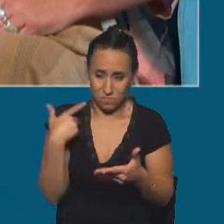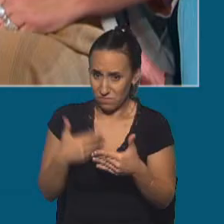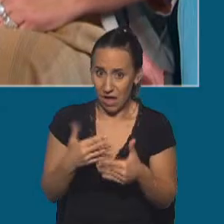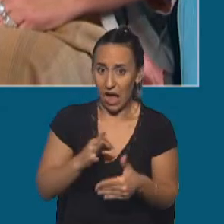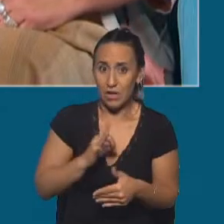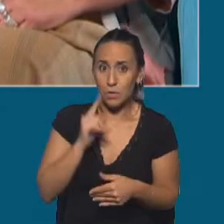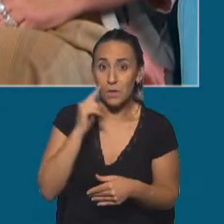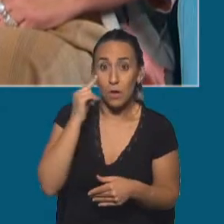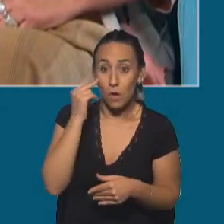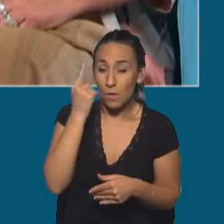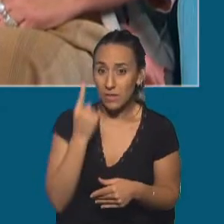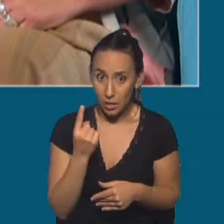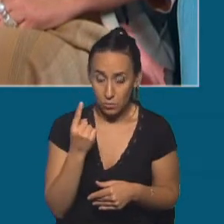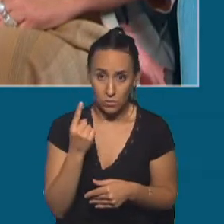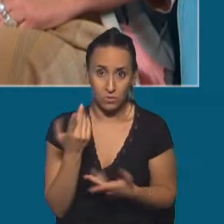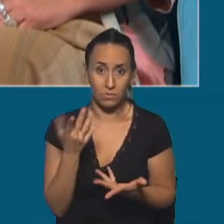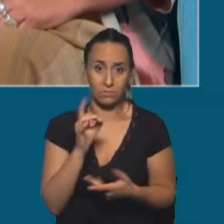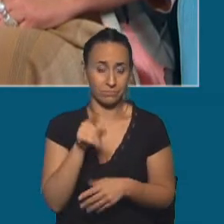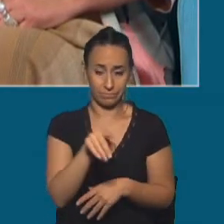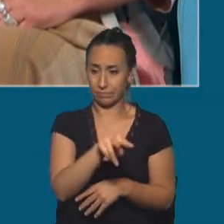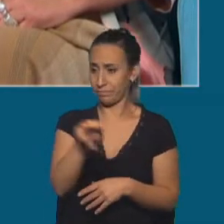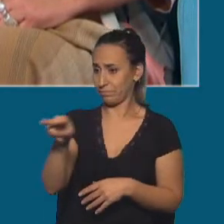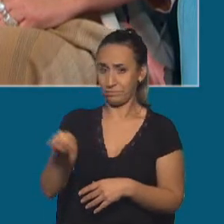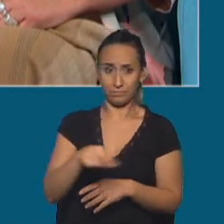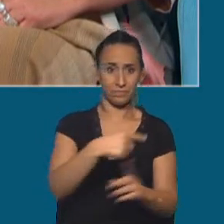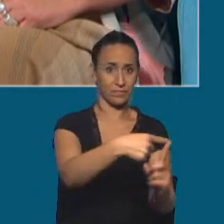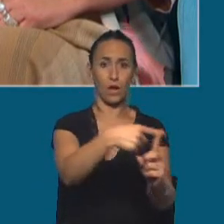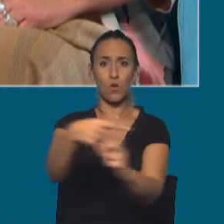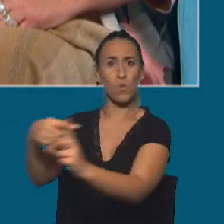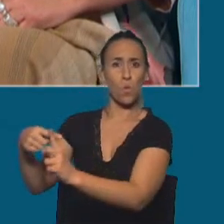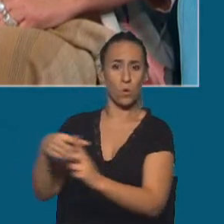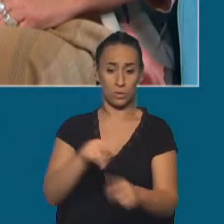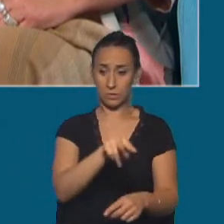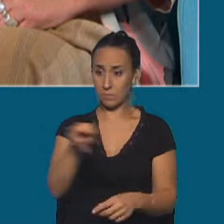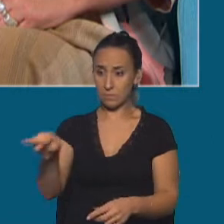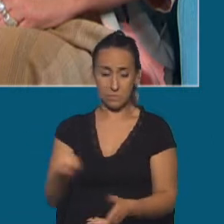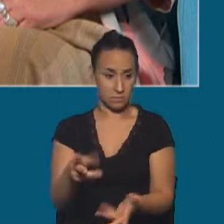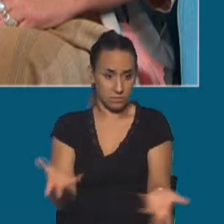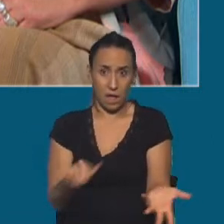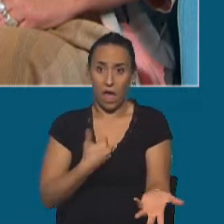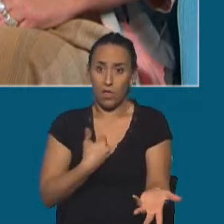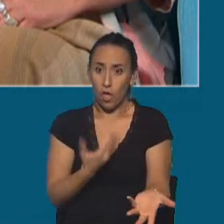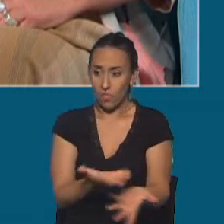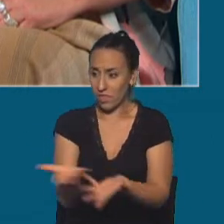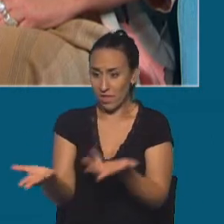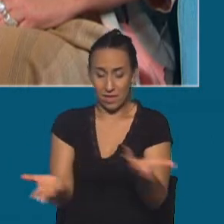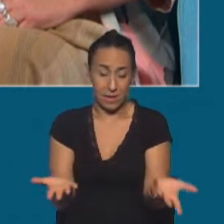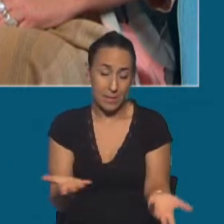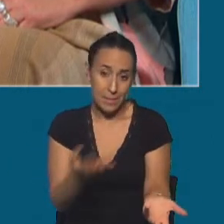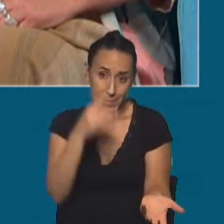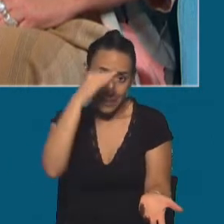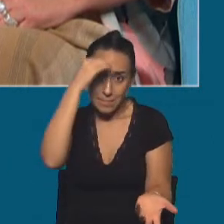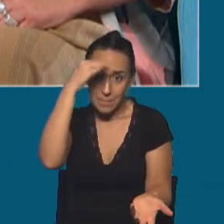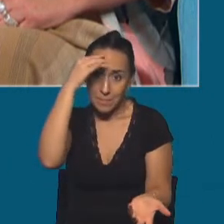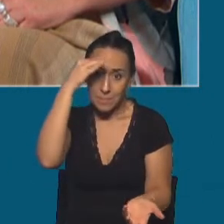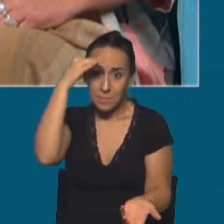nombre, claro, y elegir tristemente una cruz. Elegir una cruz. Eso fue lo que se pidió, que se eligiera una cruz